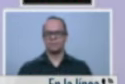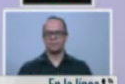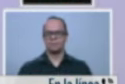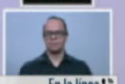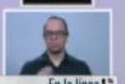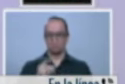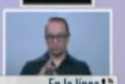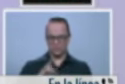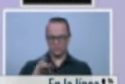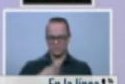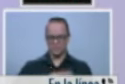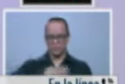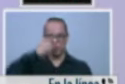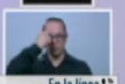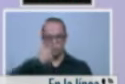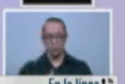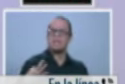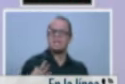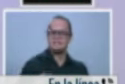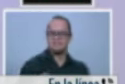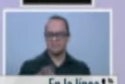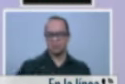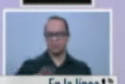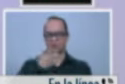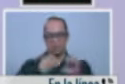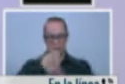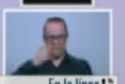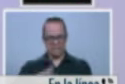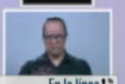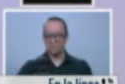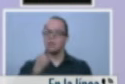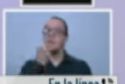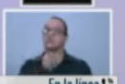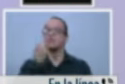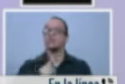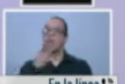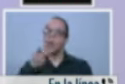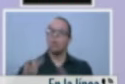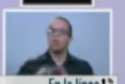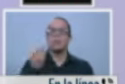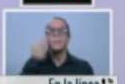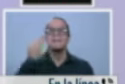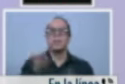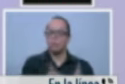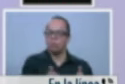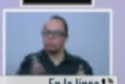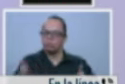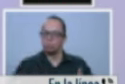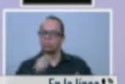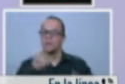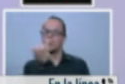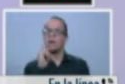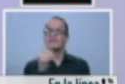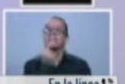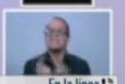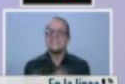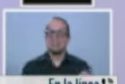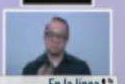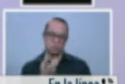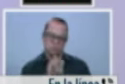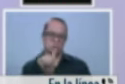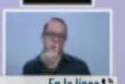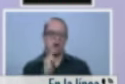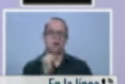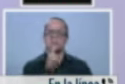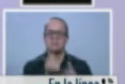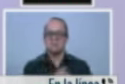sí mismos no es tanto que vayan a alterar en mayor medida o en mayor proporción el sentido de una votación. Es decir,